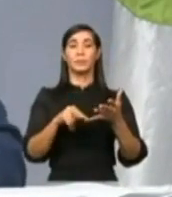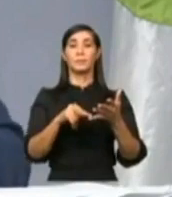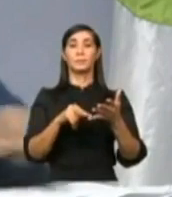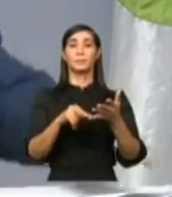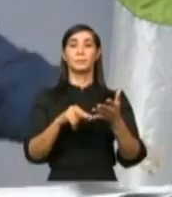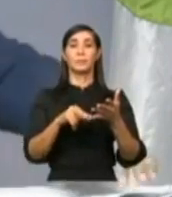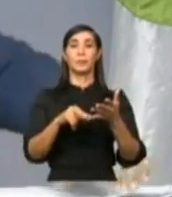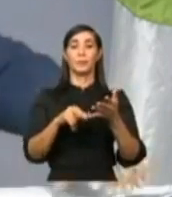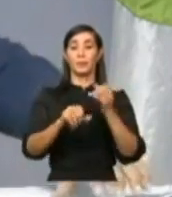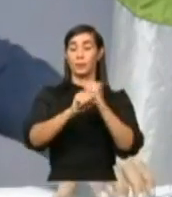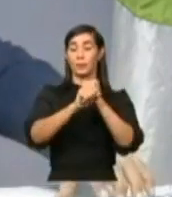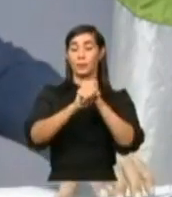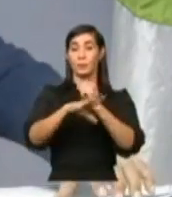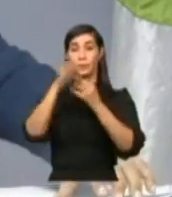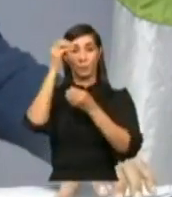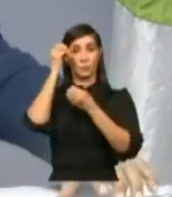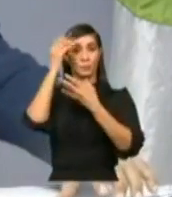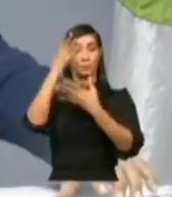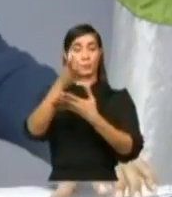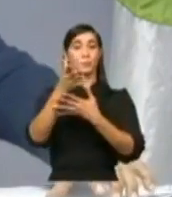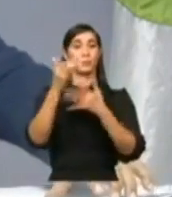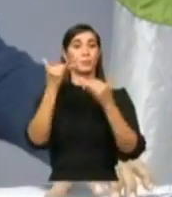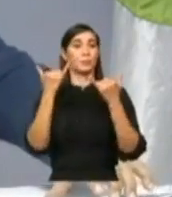al boletín epidemiológico